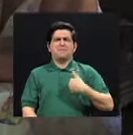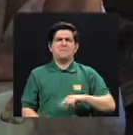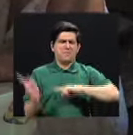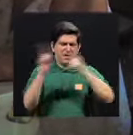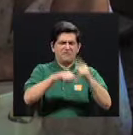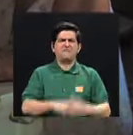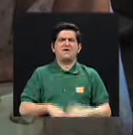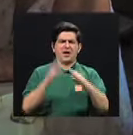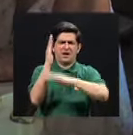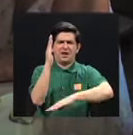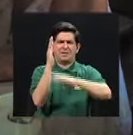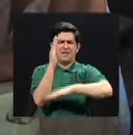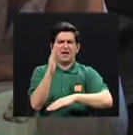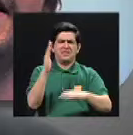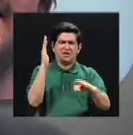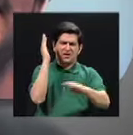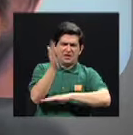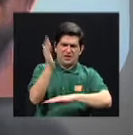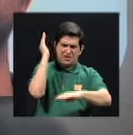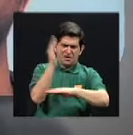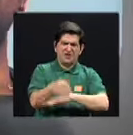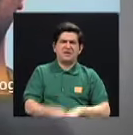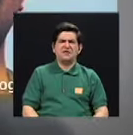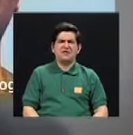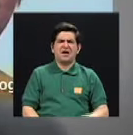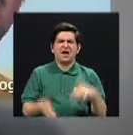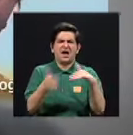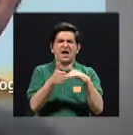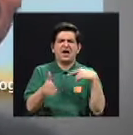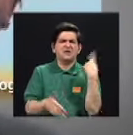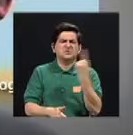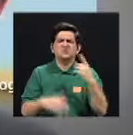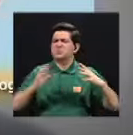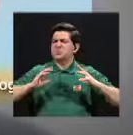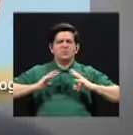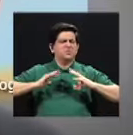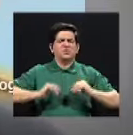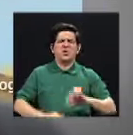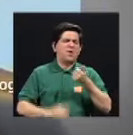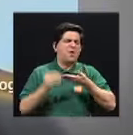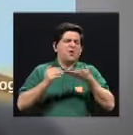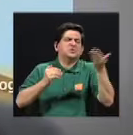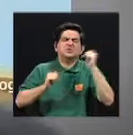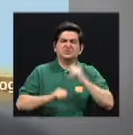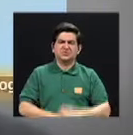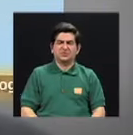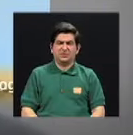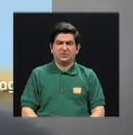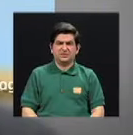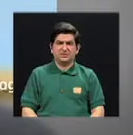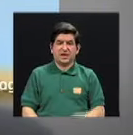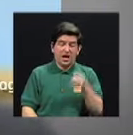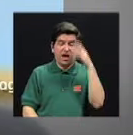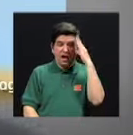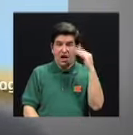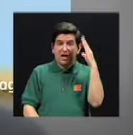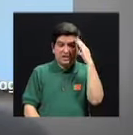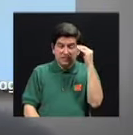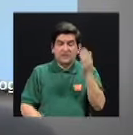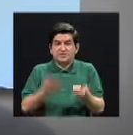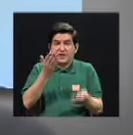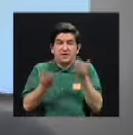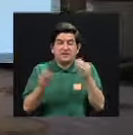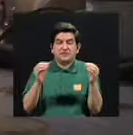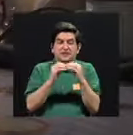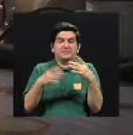que fuera a cortar madera, que el estudio no dejaba más que vagancia y otras cosas. Básicamente fue la